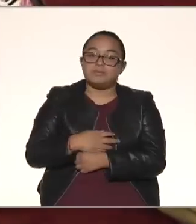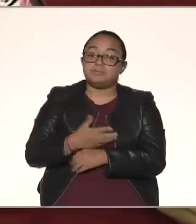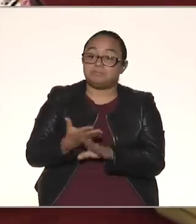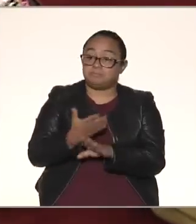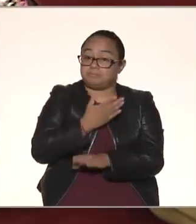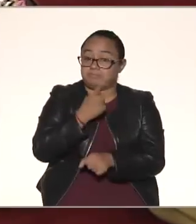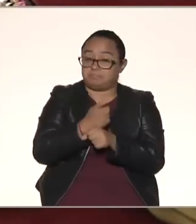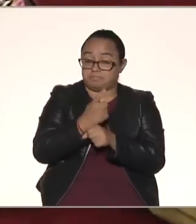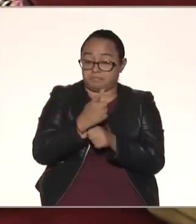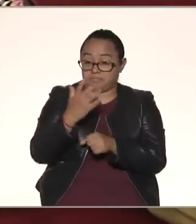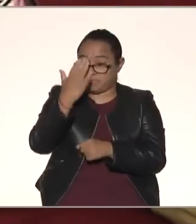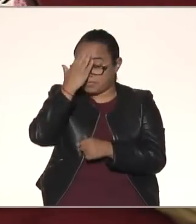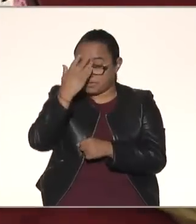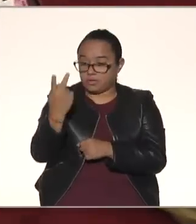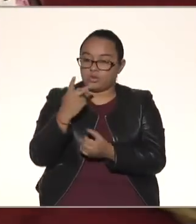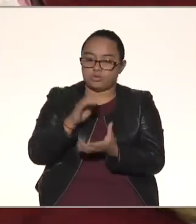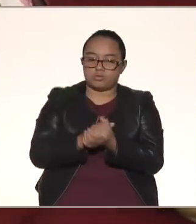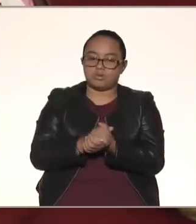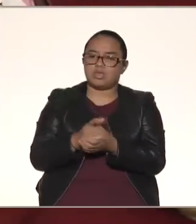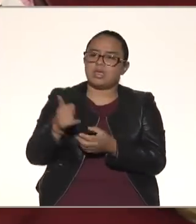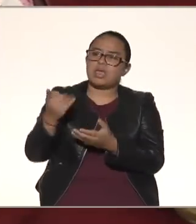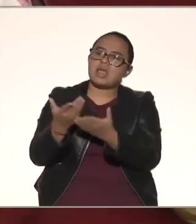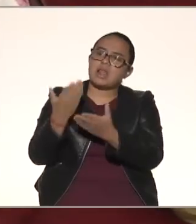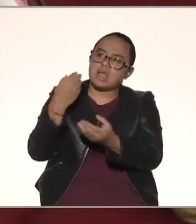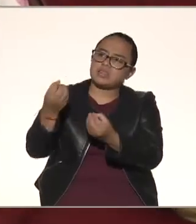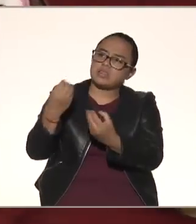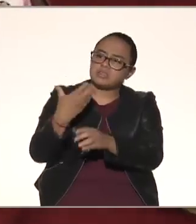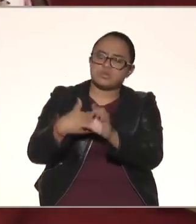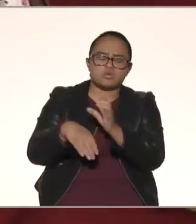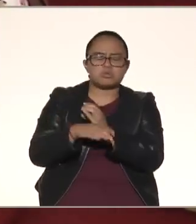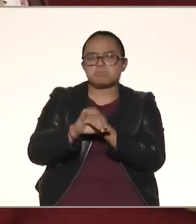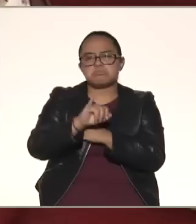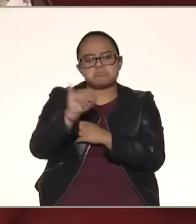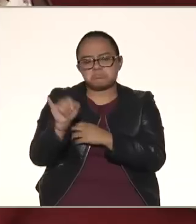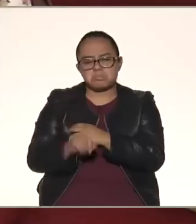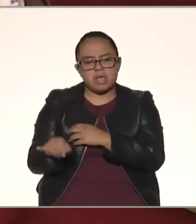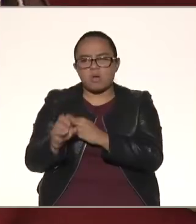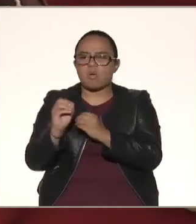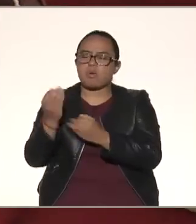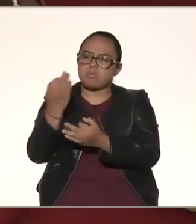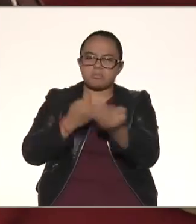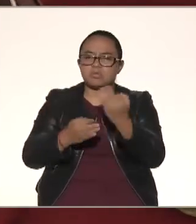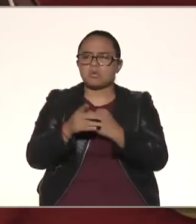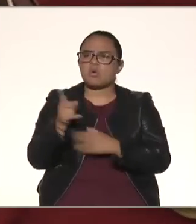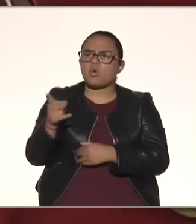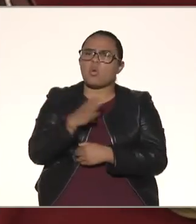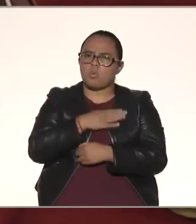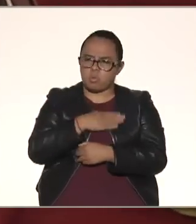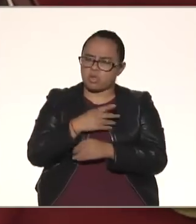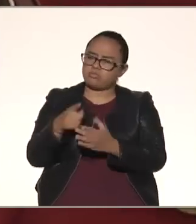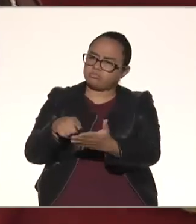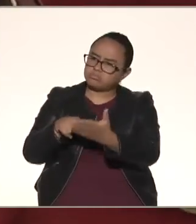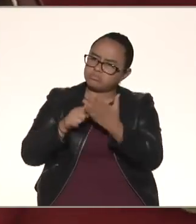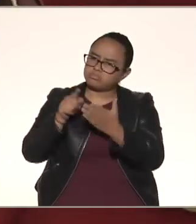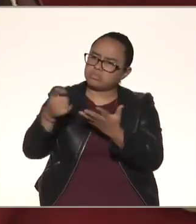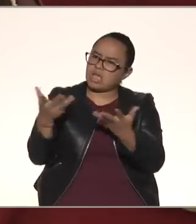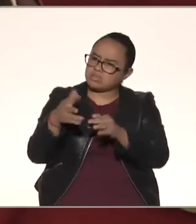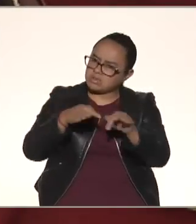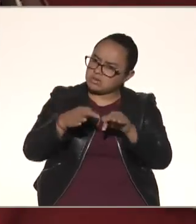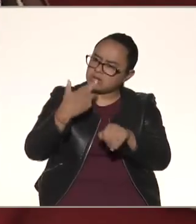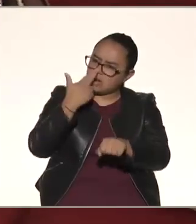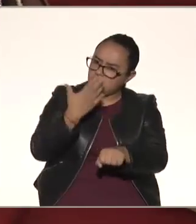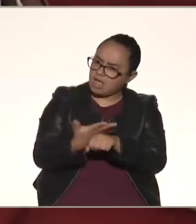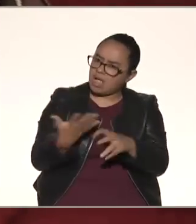y nos casamos, él no era detallista, él simplemente, pues era muy bueno, me mostraba acciones de trabajo, de